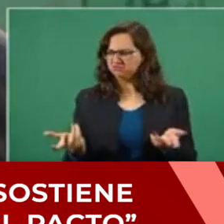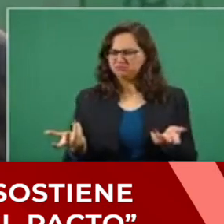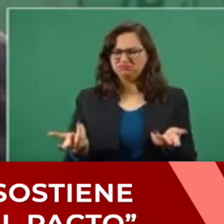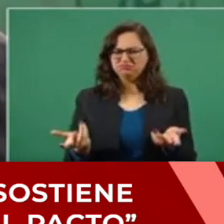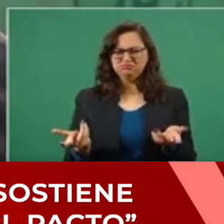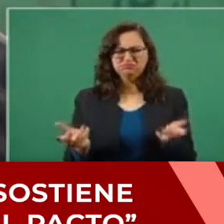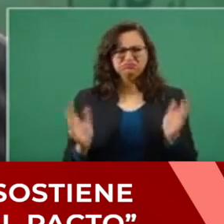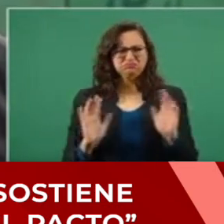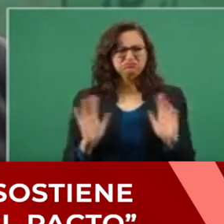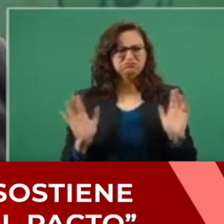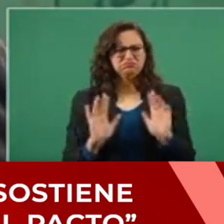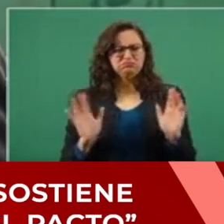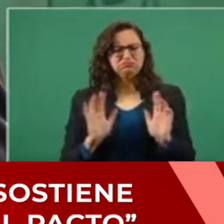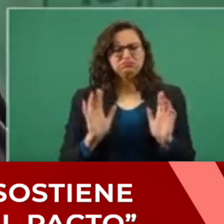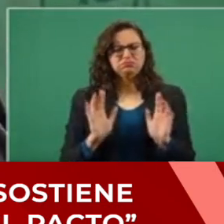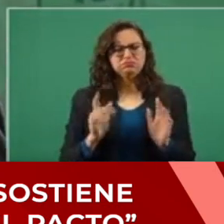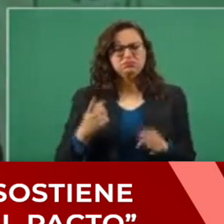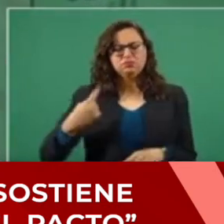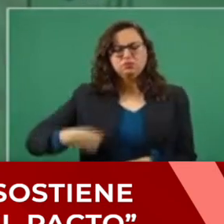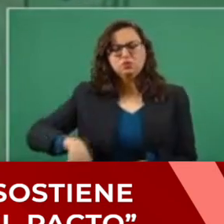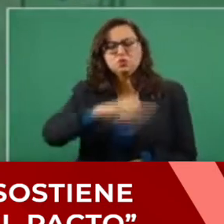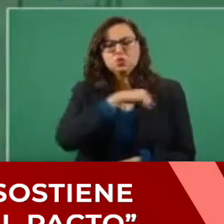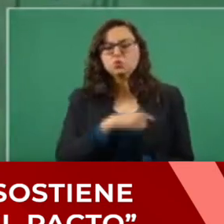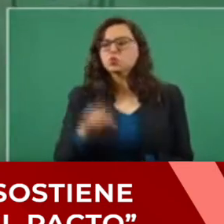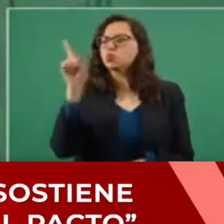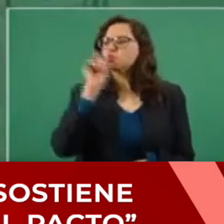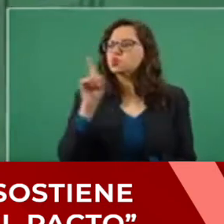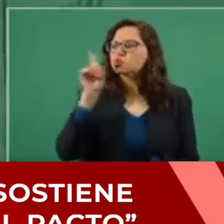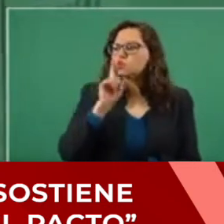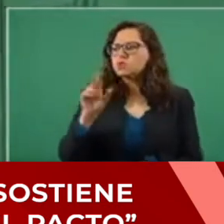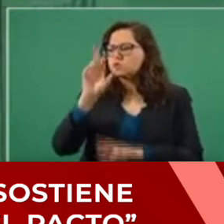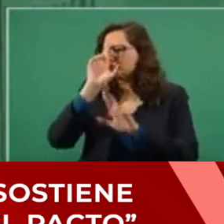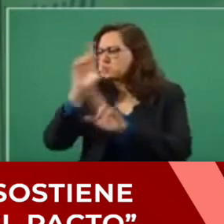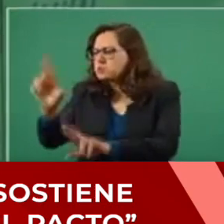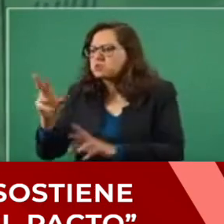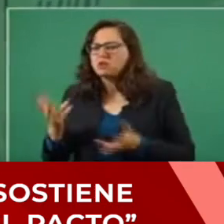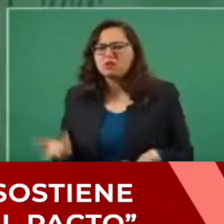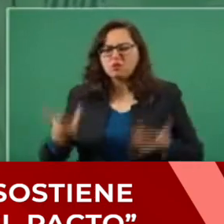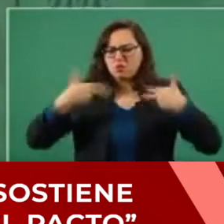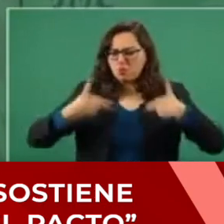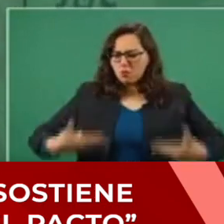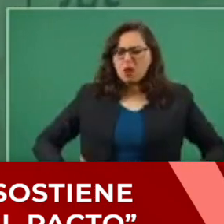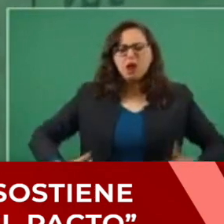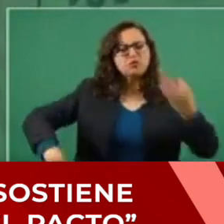de las mujeres, de todos los seres humanos,